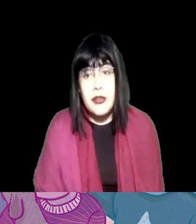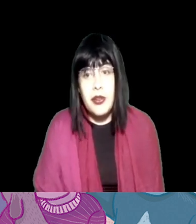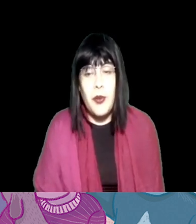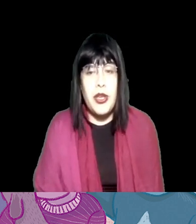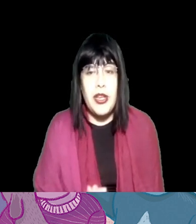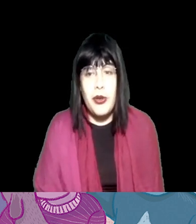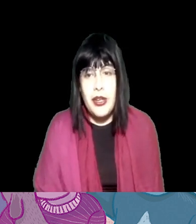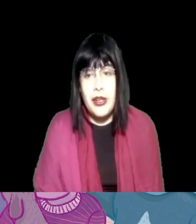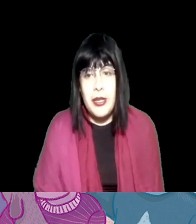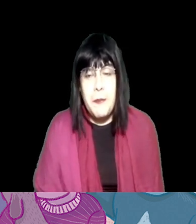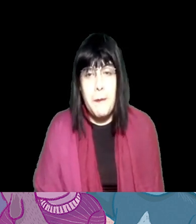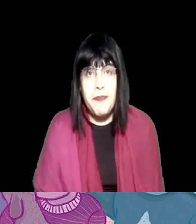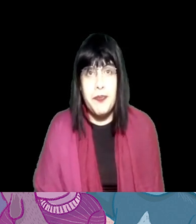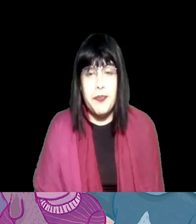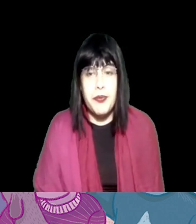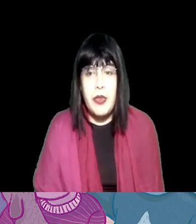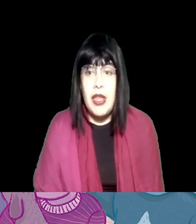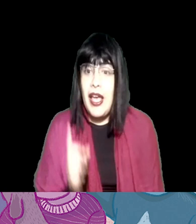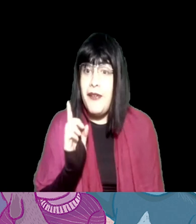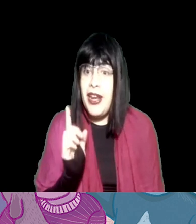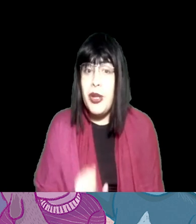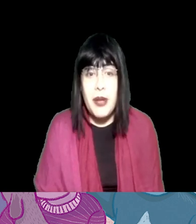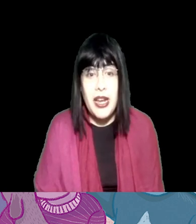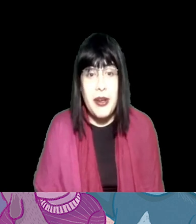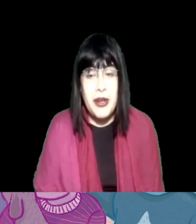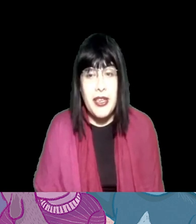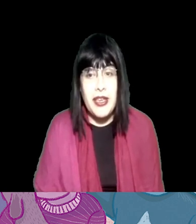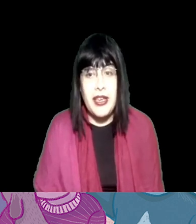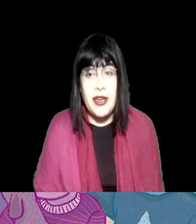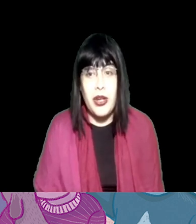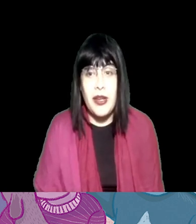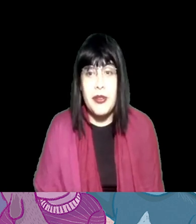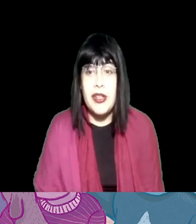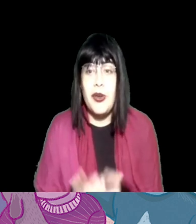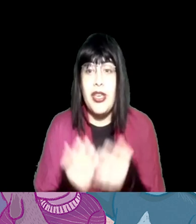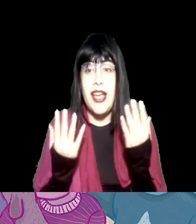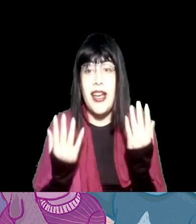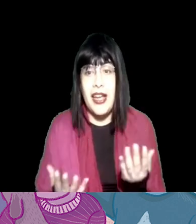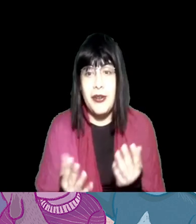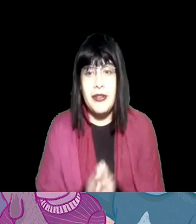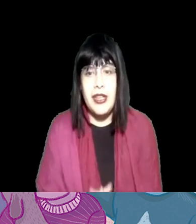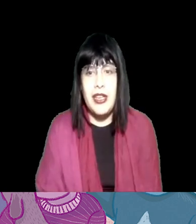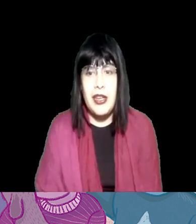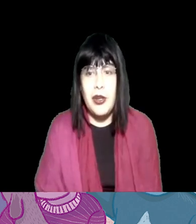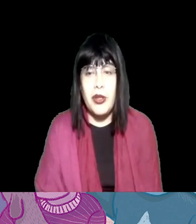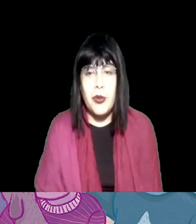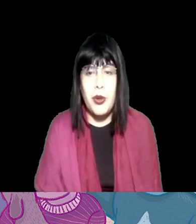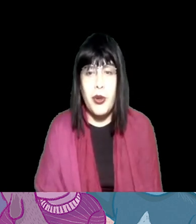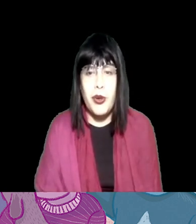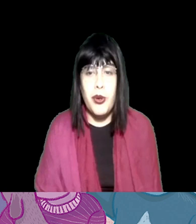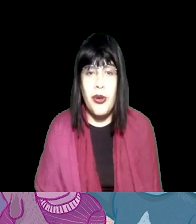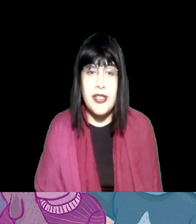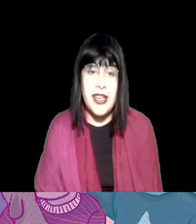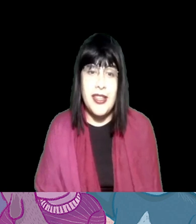Hablando de eso, nos vamos a ir ahora a ver algunas palabras para que una de las personas que hoy está a cargo nos cuente